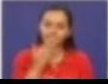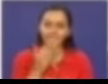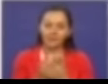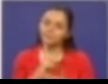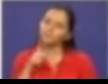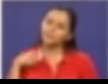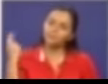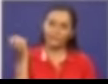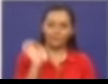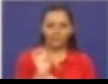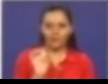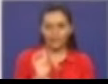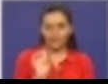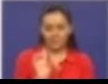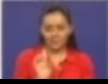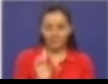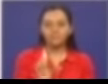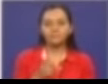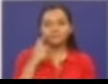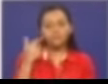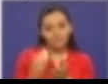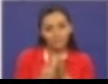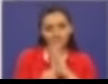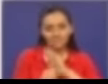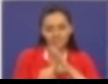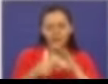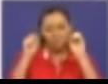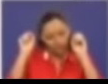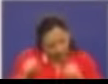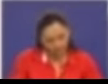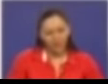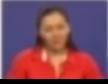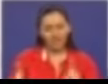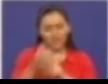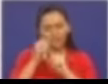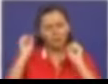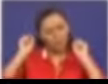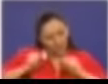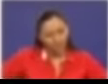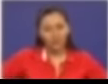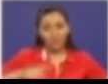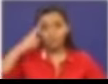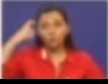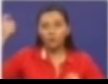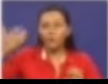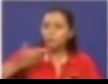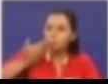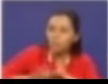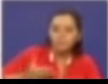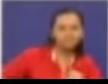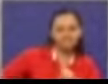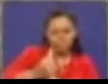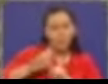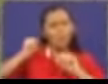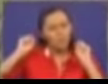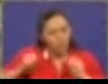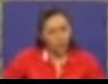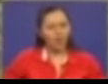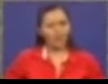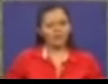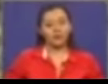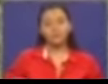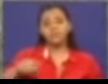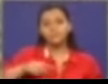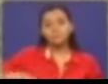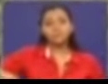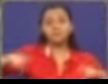Ecuador, porque esto demuestra que podemos lograr lo que nos propongamos, compañeros, el